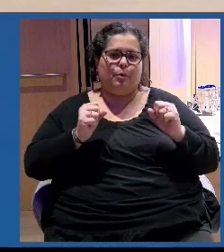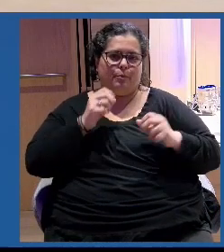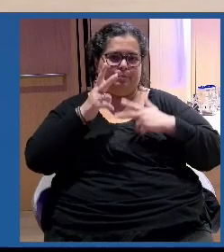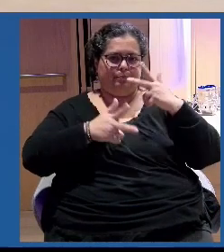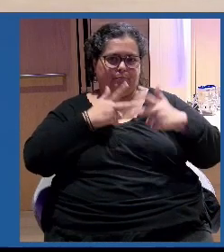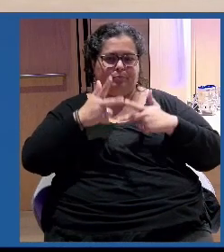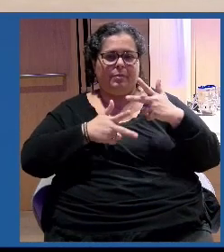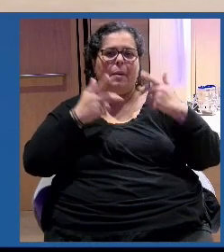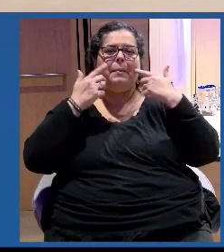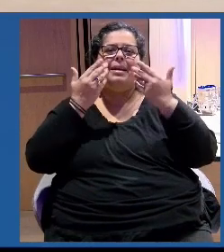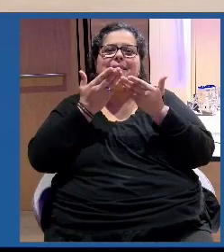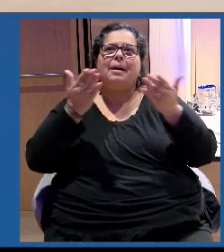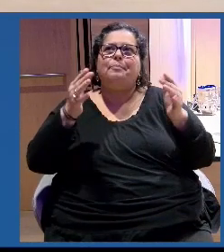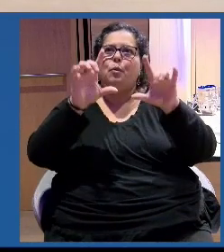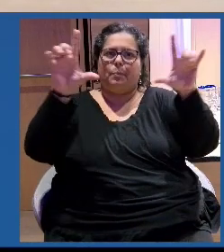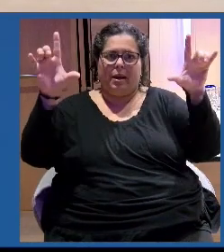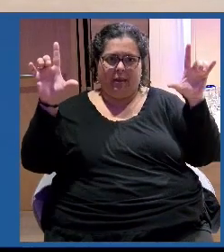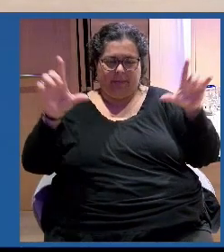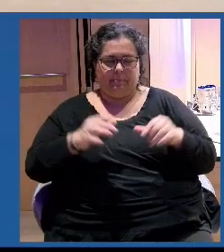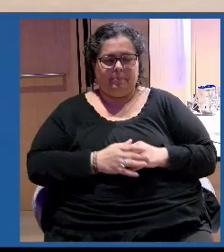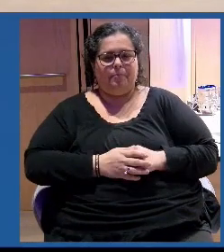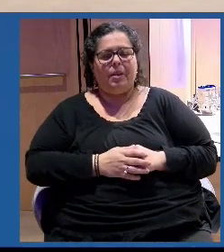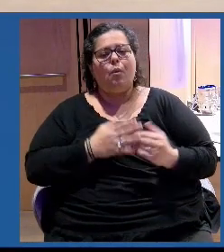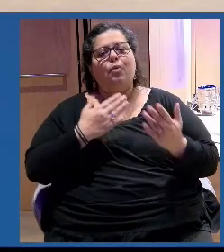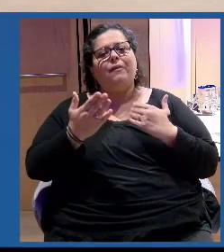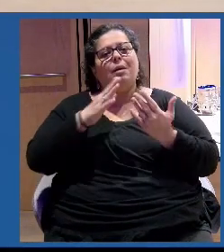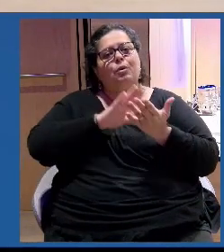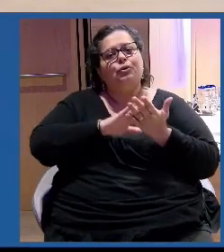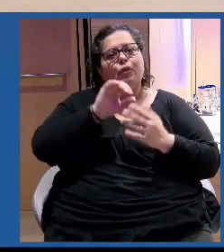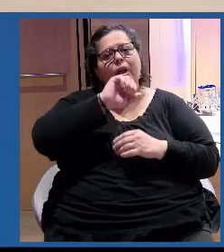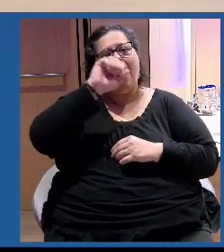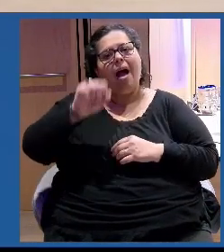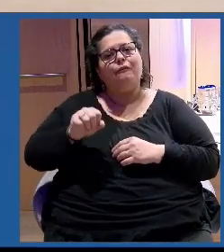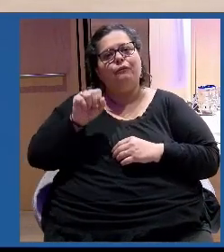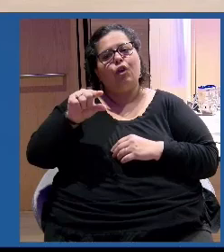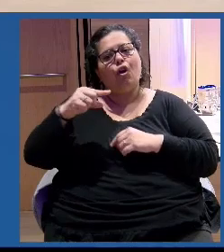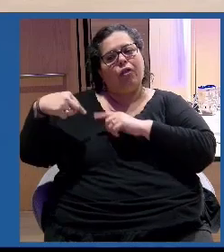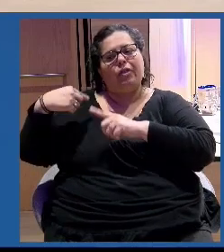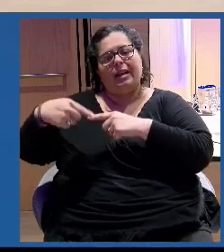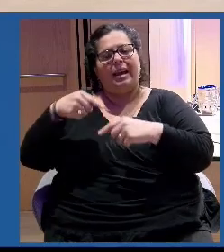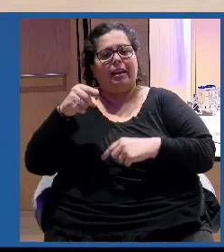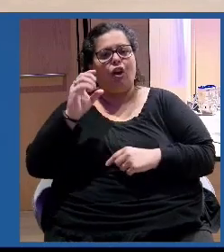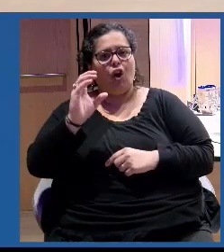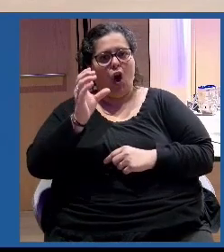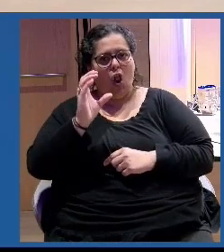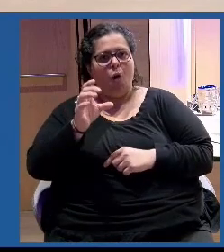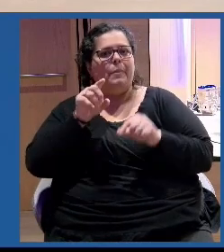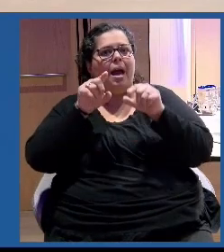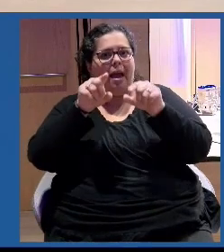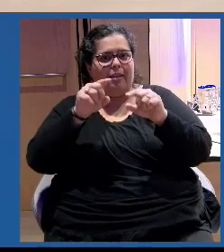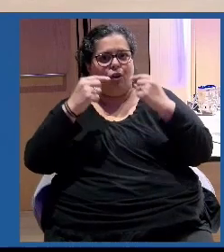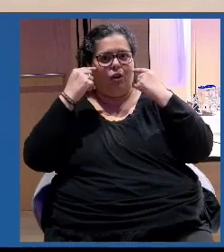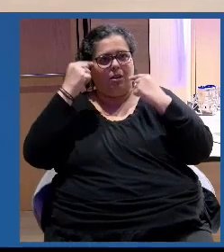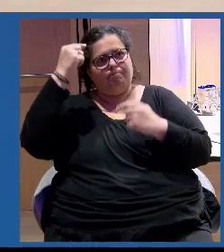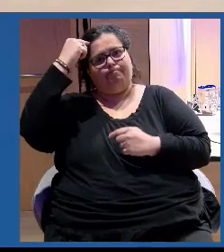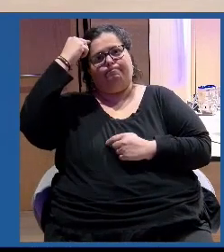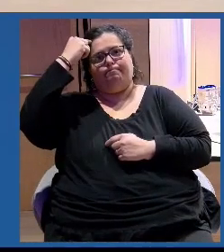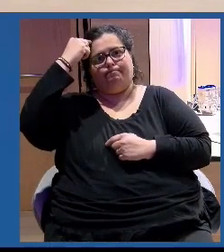esta imagen. Cuando hablamos de afro en Colombia, esto es lo que se nos viene a la